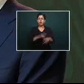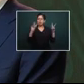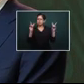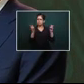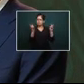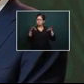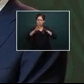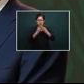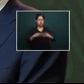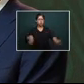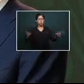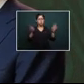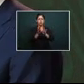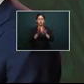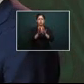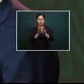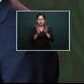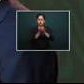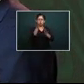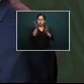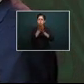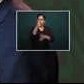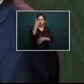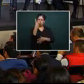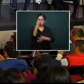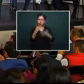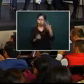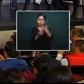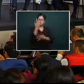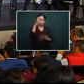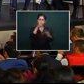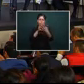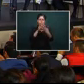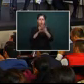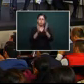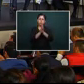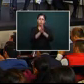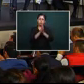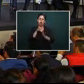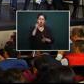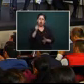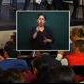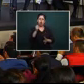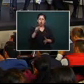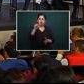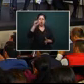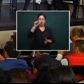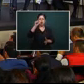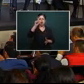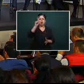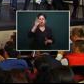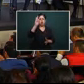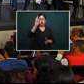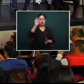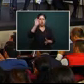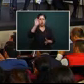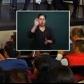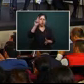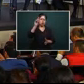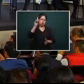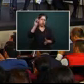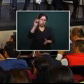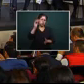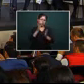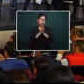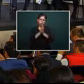importante. Entonces, a ver si Alfredo nos expone sobre este